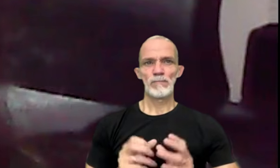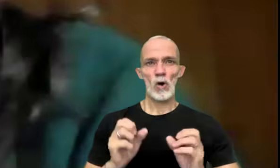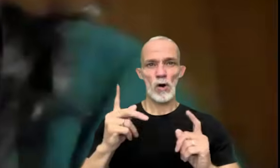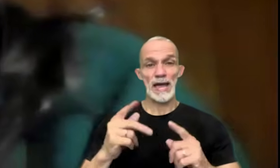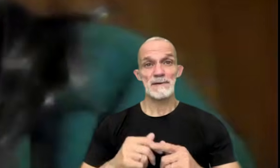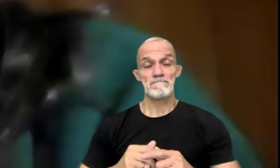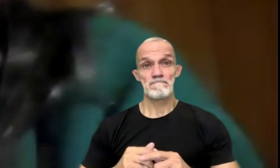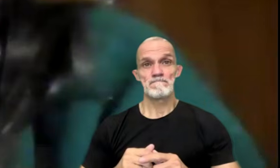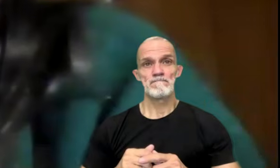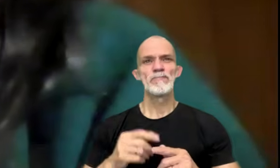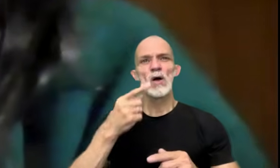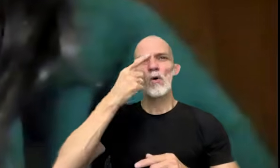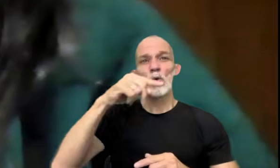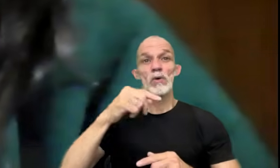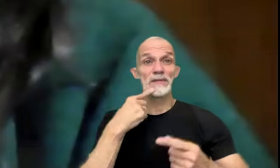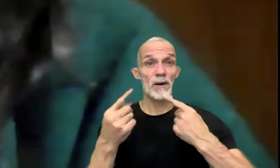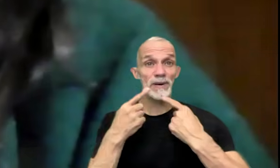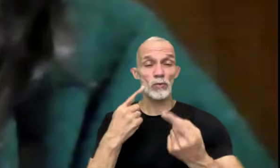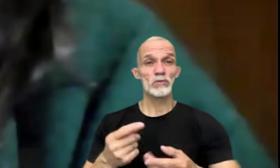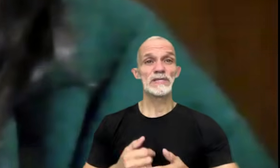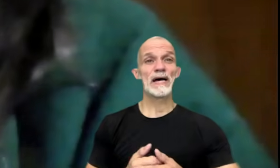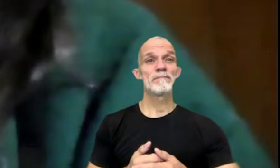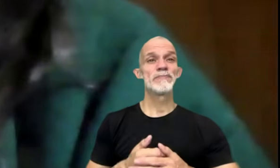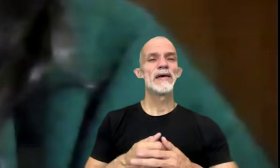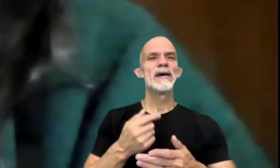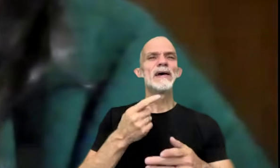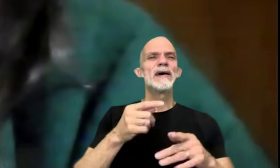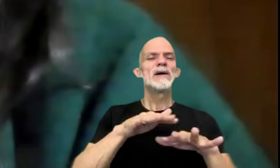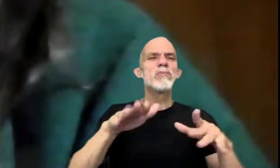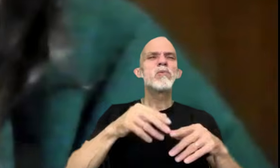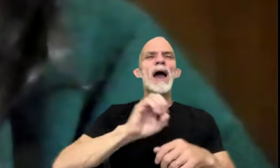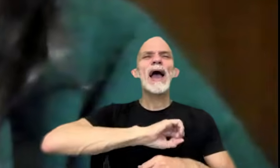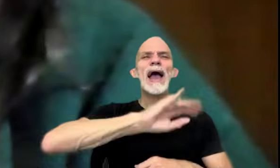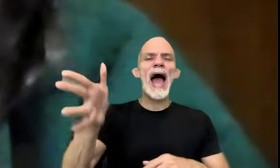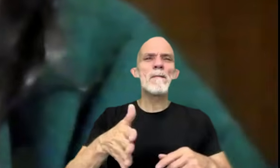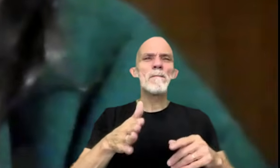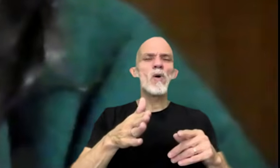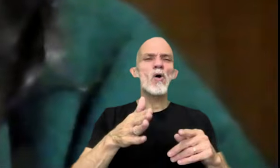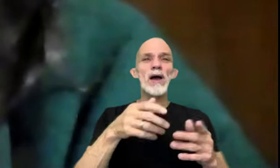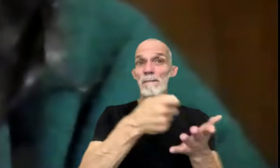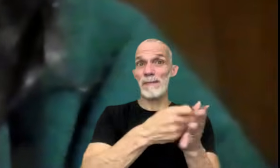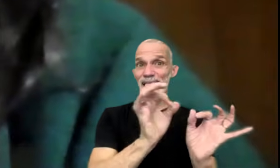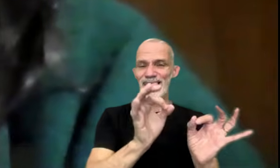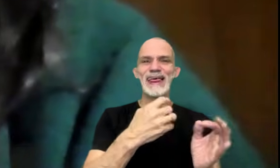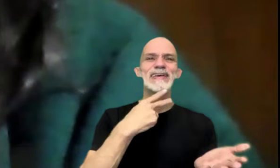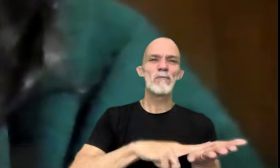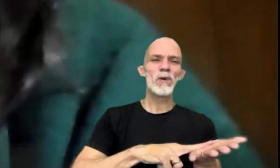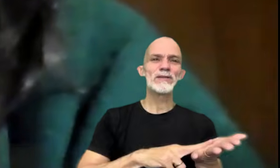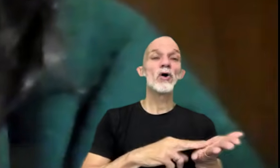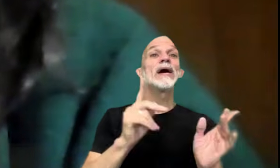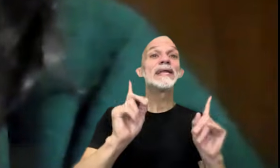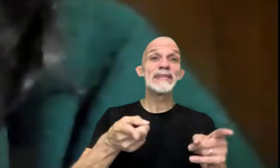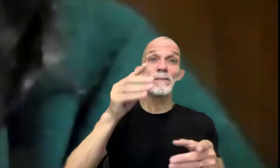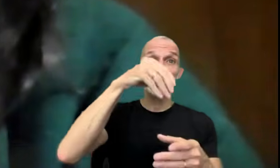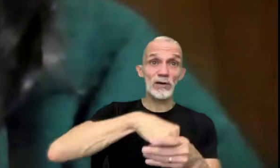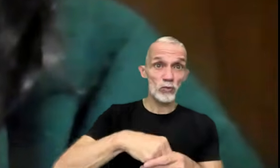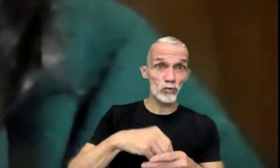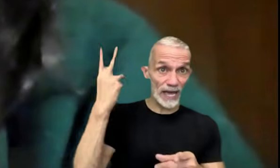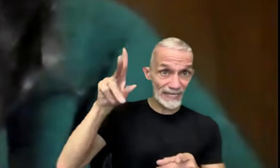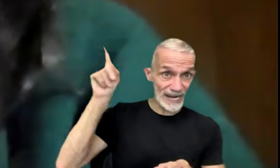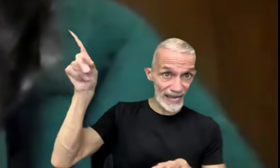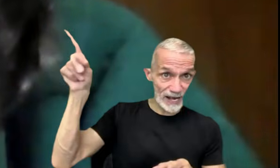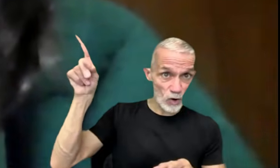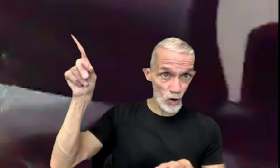Ok. Bueno, la última pregunta. ¿Los inmuebles rurales exentos incluyen los que estén ubicados en el